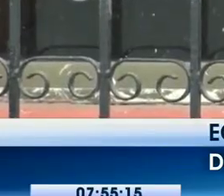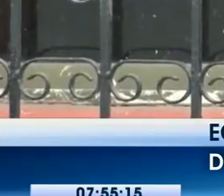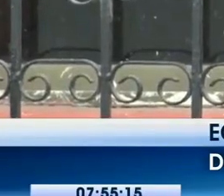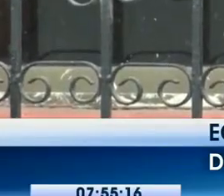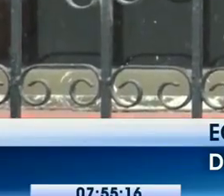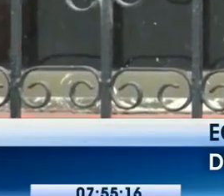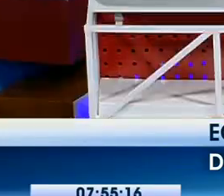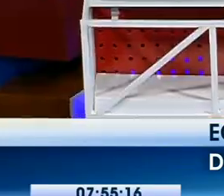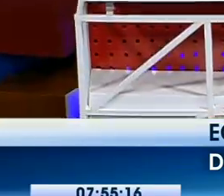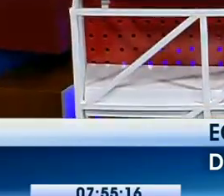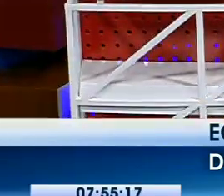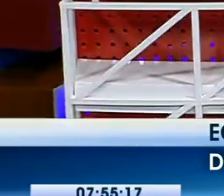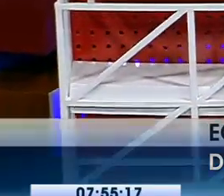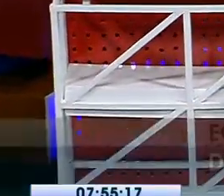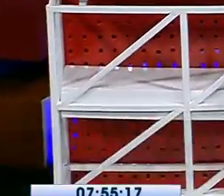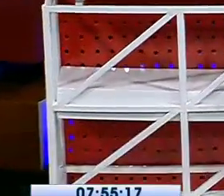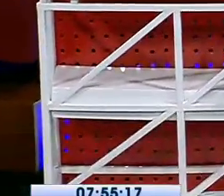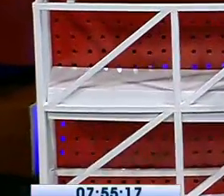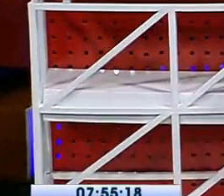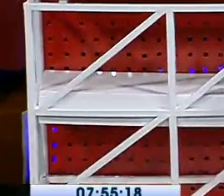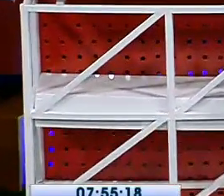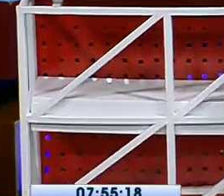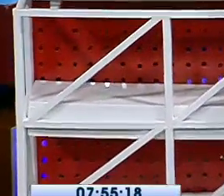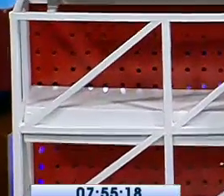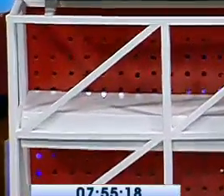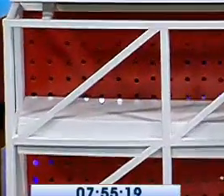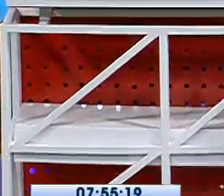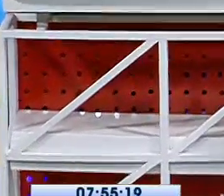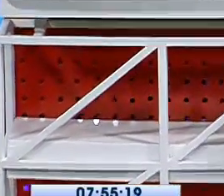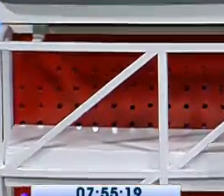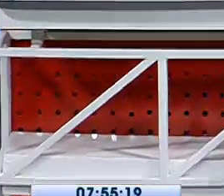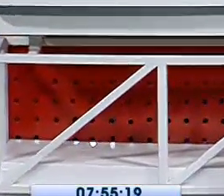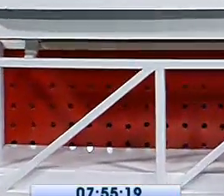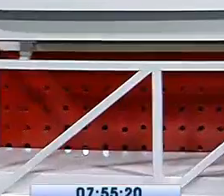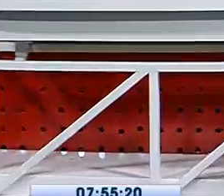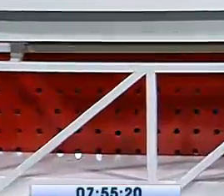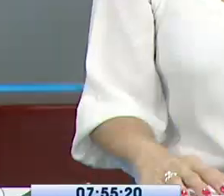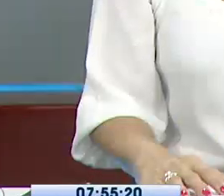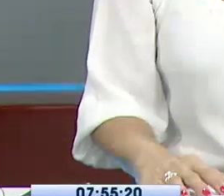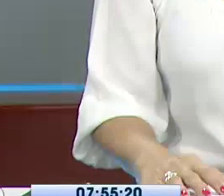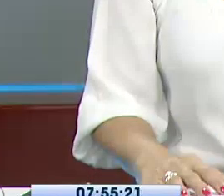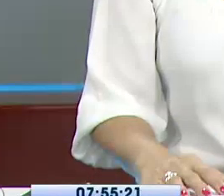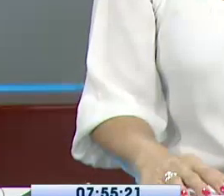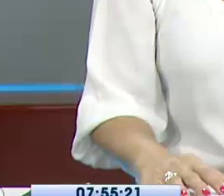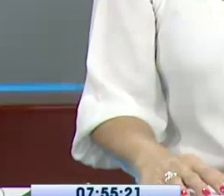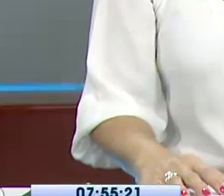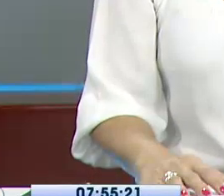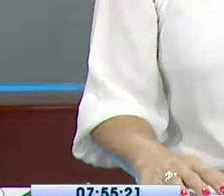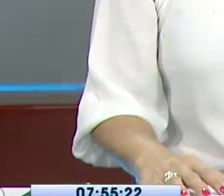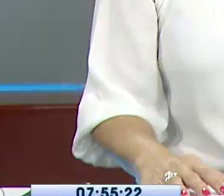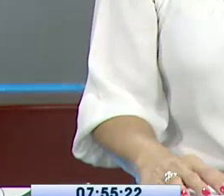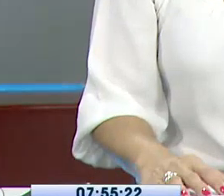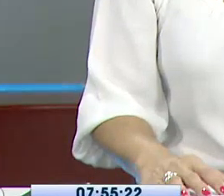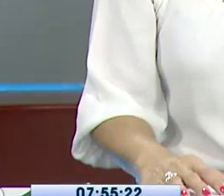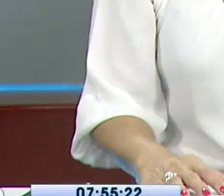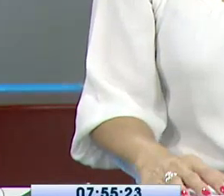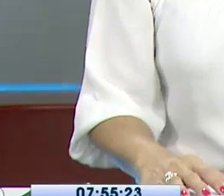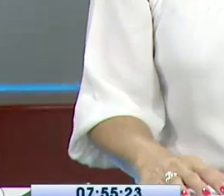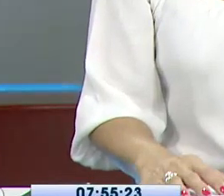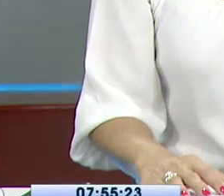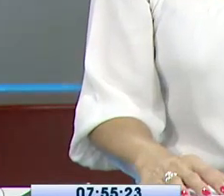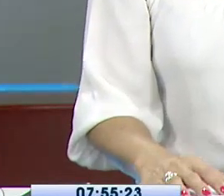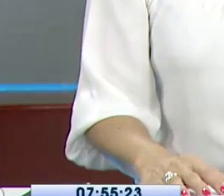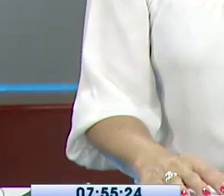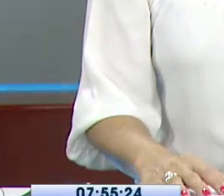Camacho. Una niña de 3 años de edad fue encontrada sin vida en un canal de riego en la parroquia Pifo, en Quito.